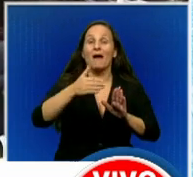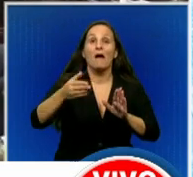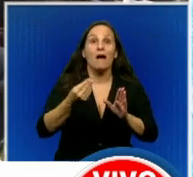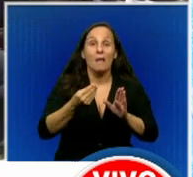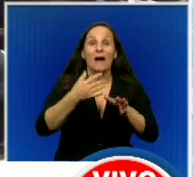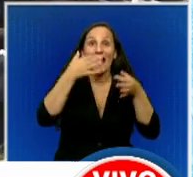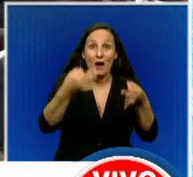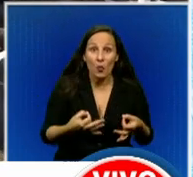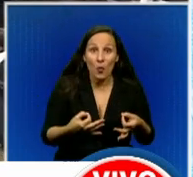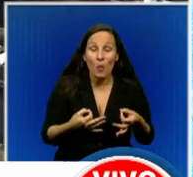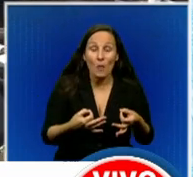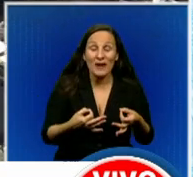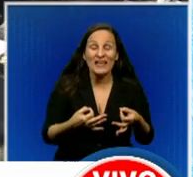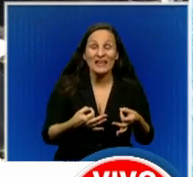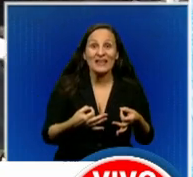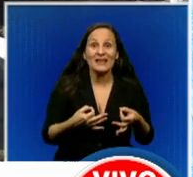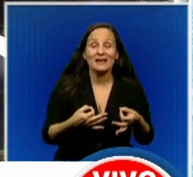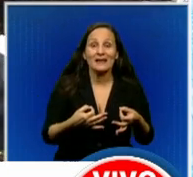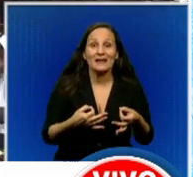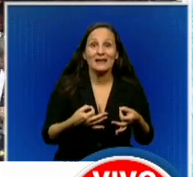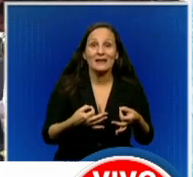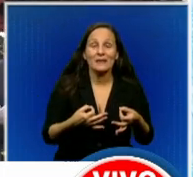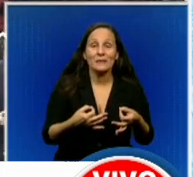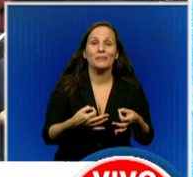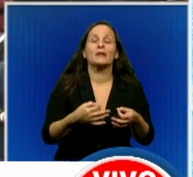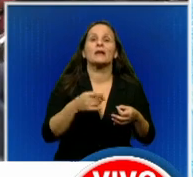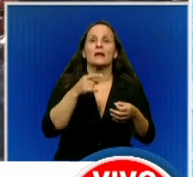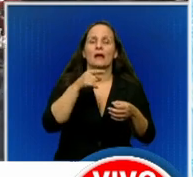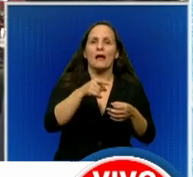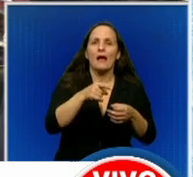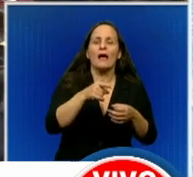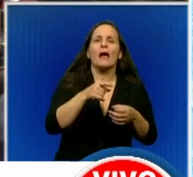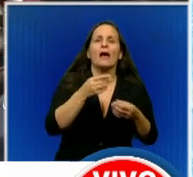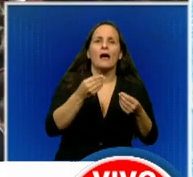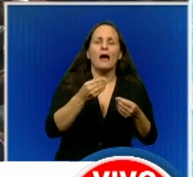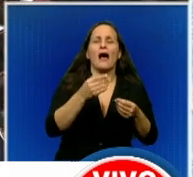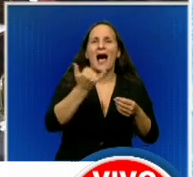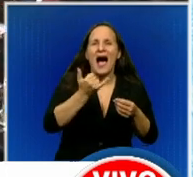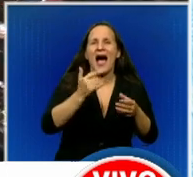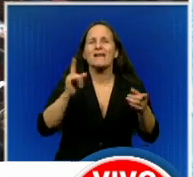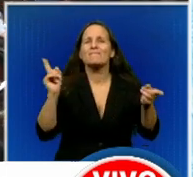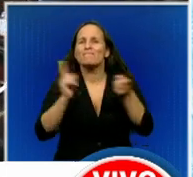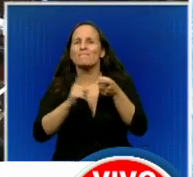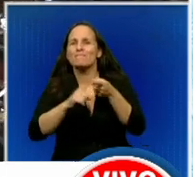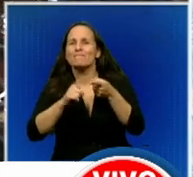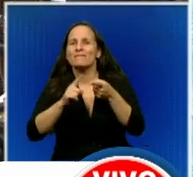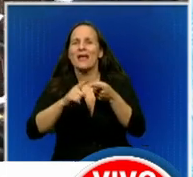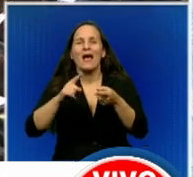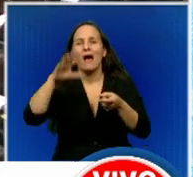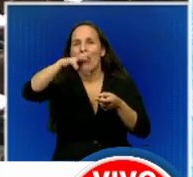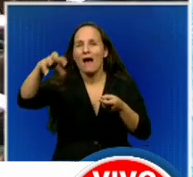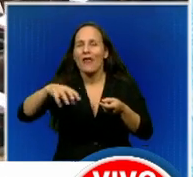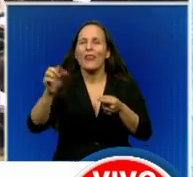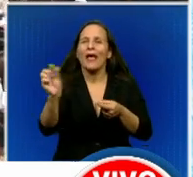dispuesto quedan exceptuadas a las líneas de financiamiento con organismos bilaterales o multilaterales de